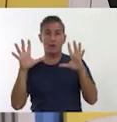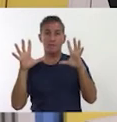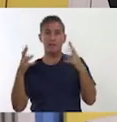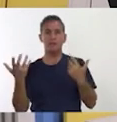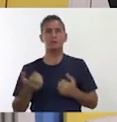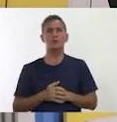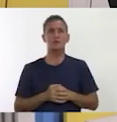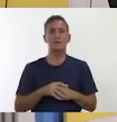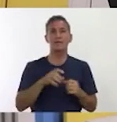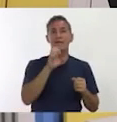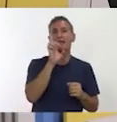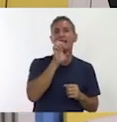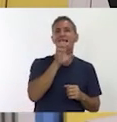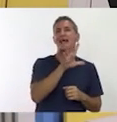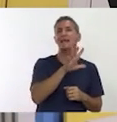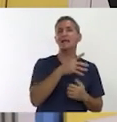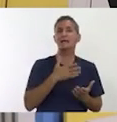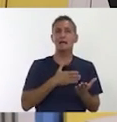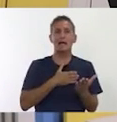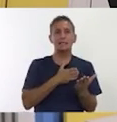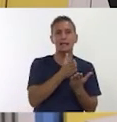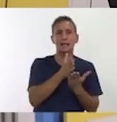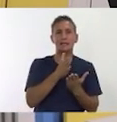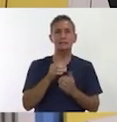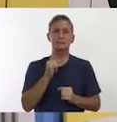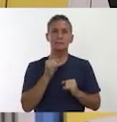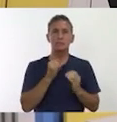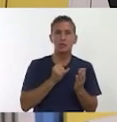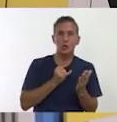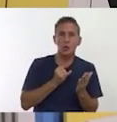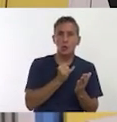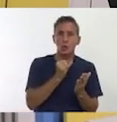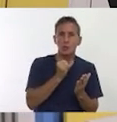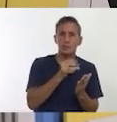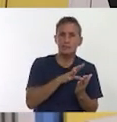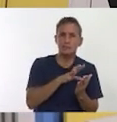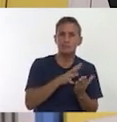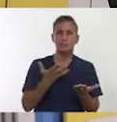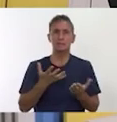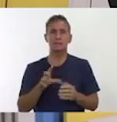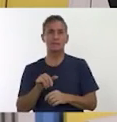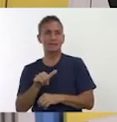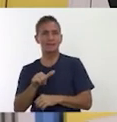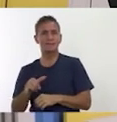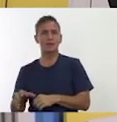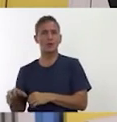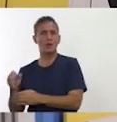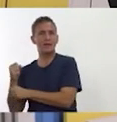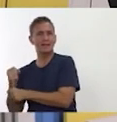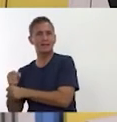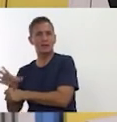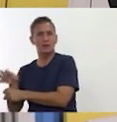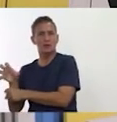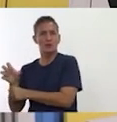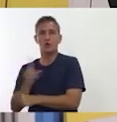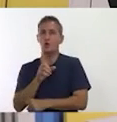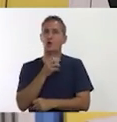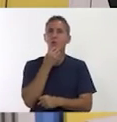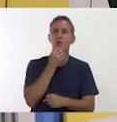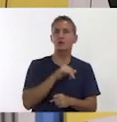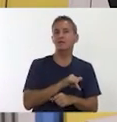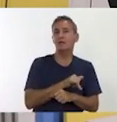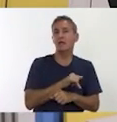la energía de la radiación incidente tiene que ser mayor o igual que el trabajo de extracción. No puede